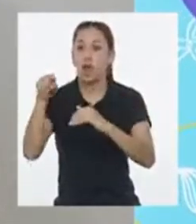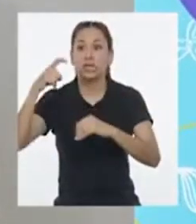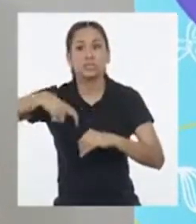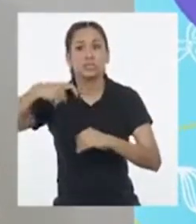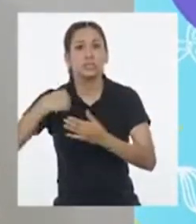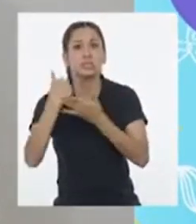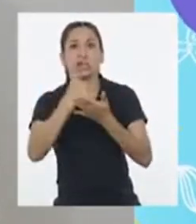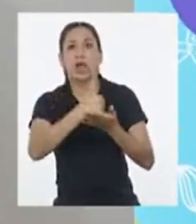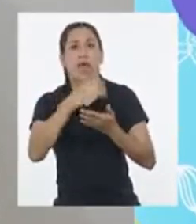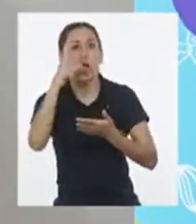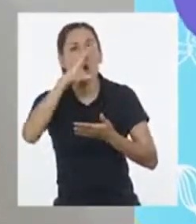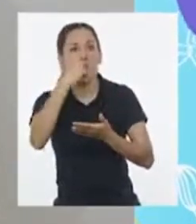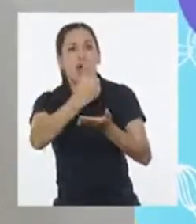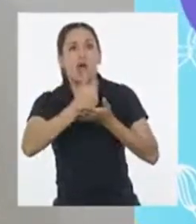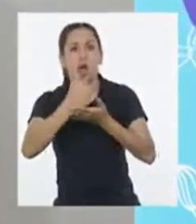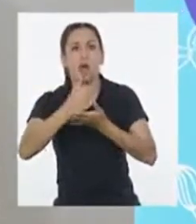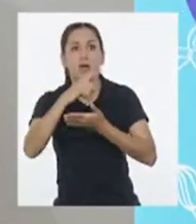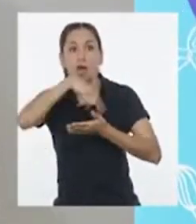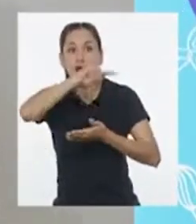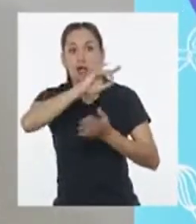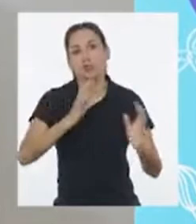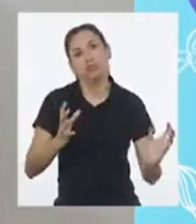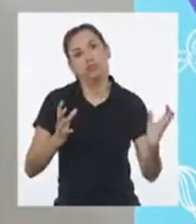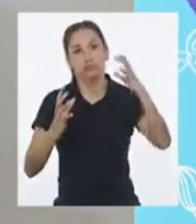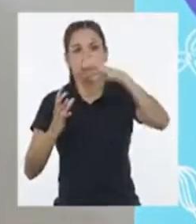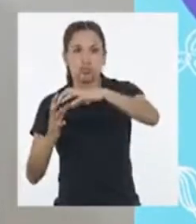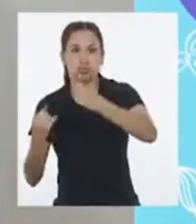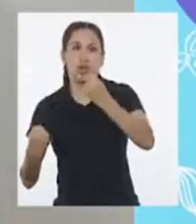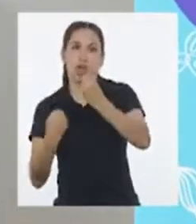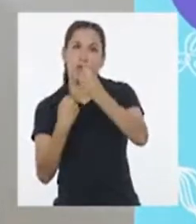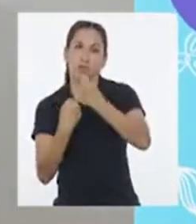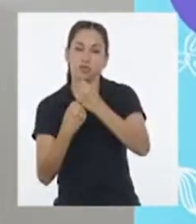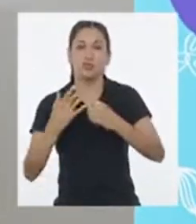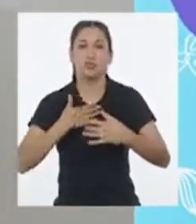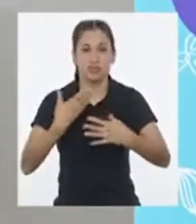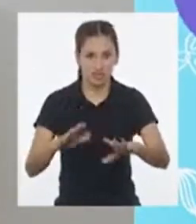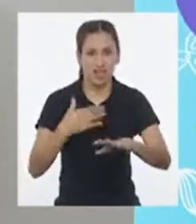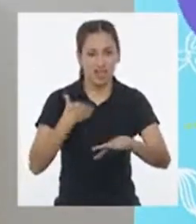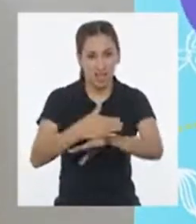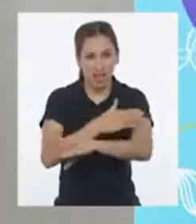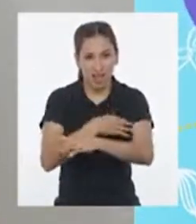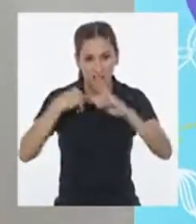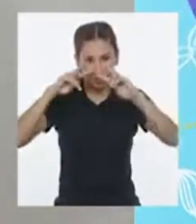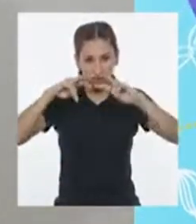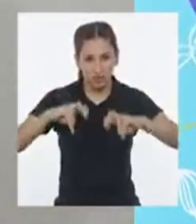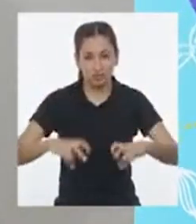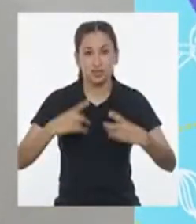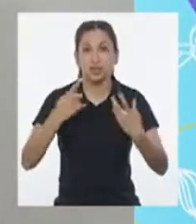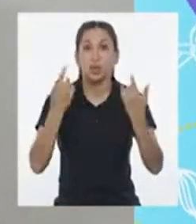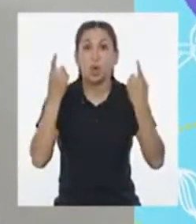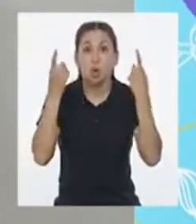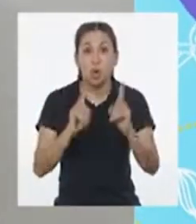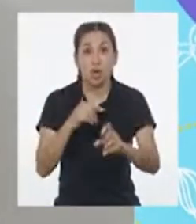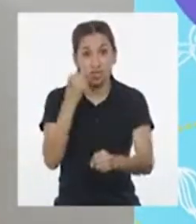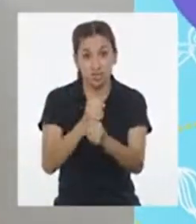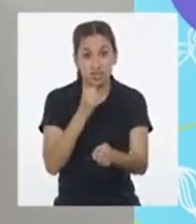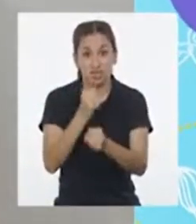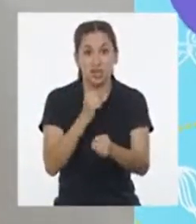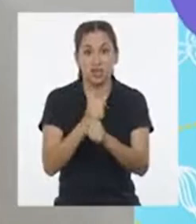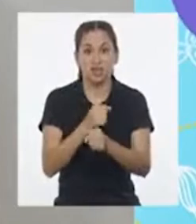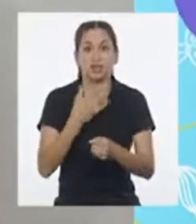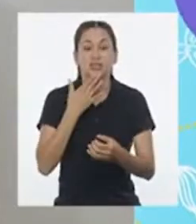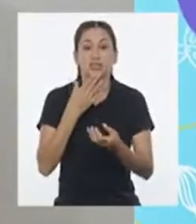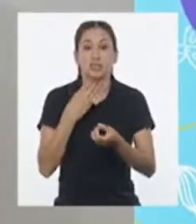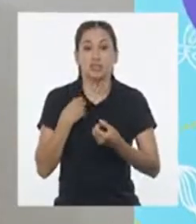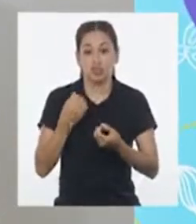eran requeridos por quienes los habían ayudado. Según lo que he investigado, además, durante los días de trabajo,